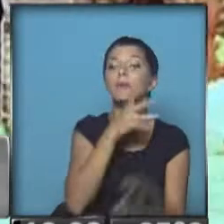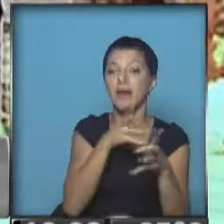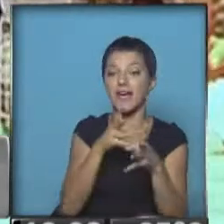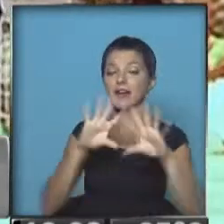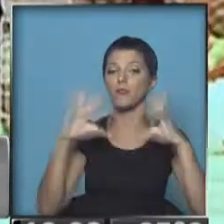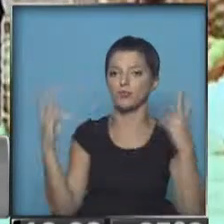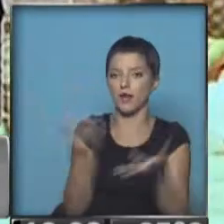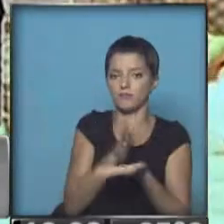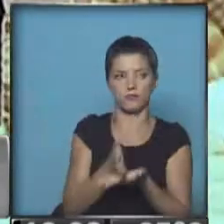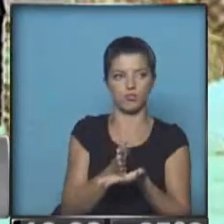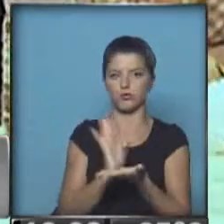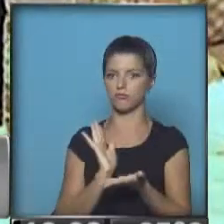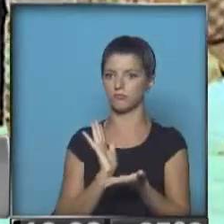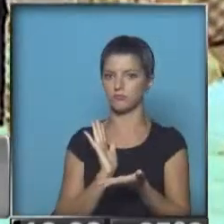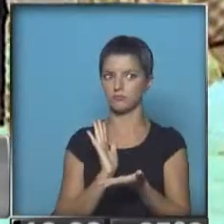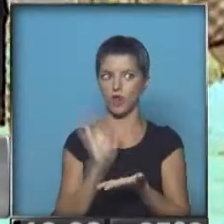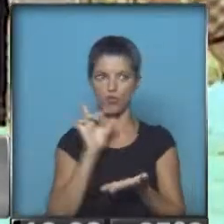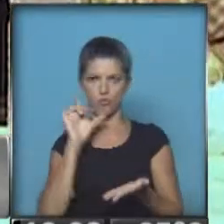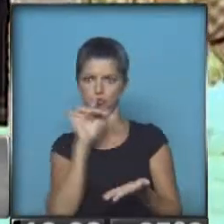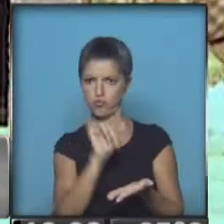Mundial. Y